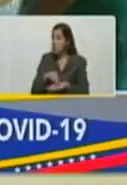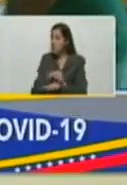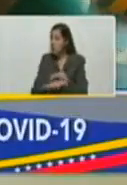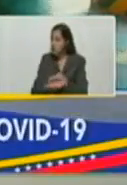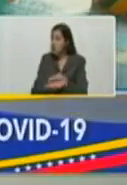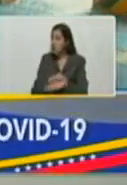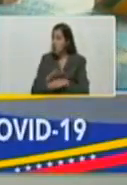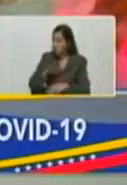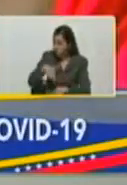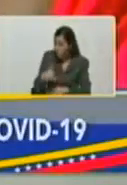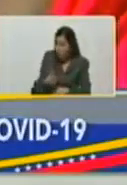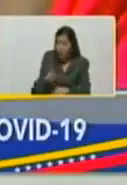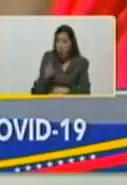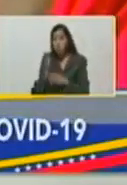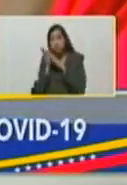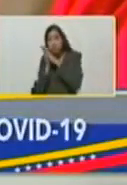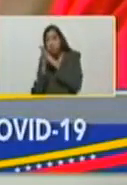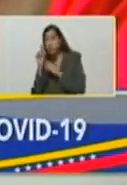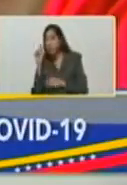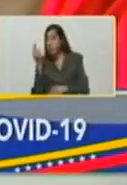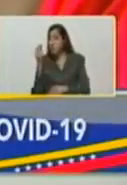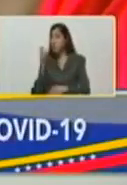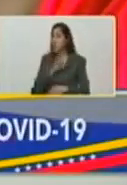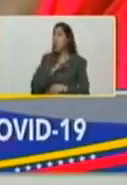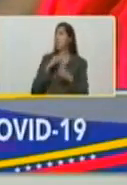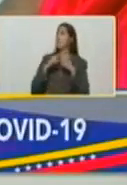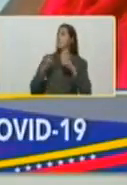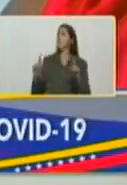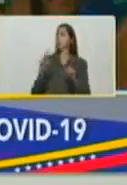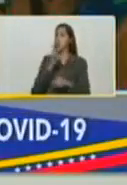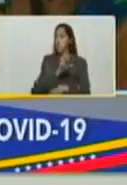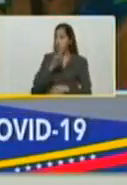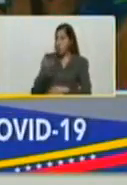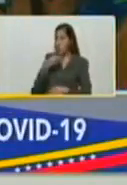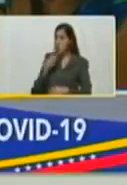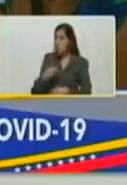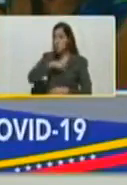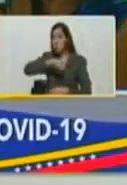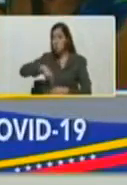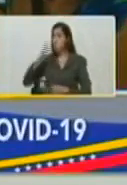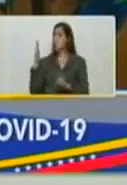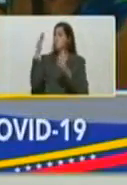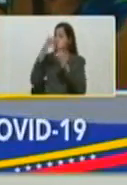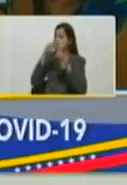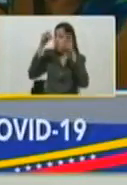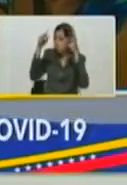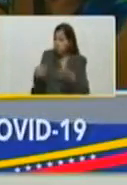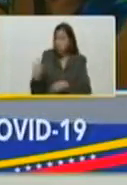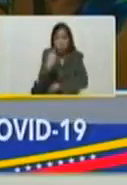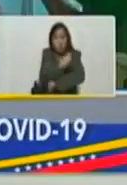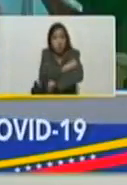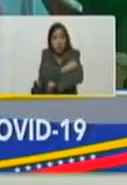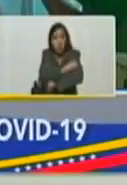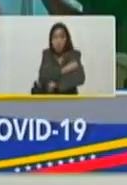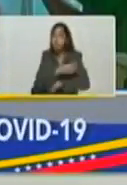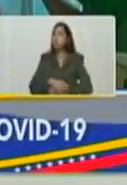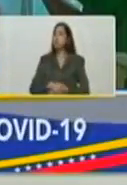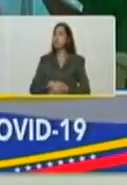1 de enero si acaso. Pero para el 31 de diciembre tenemos que llegar a la meta